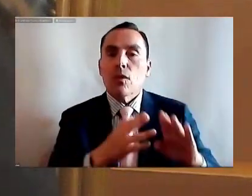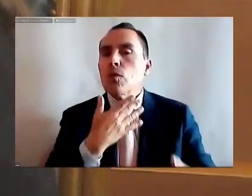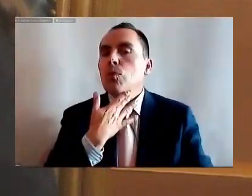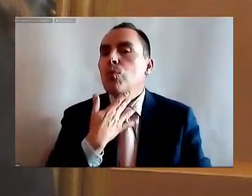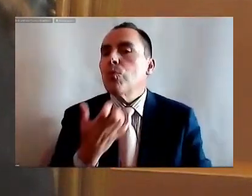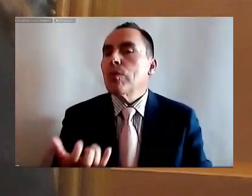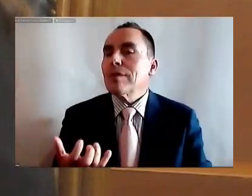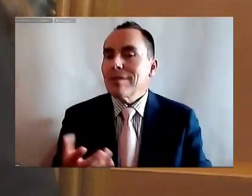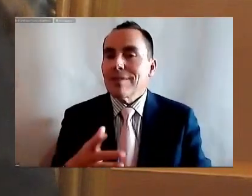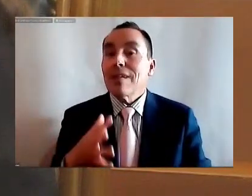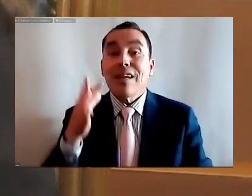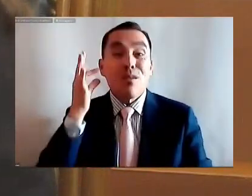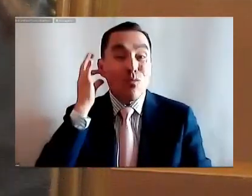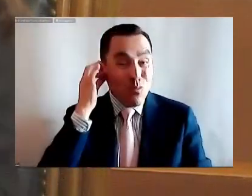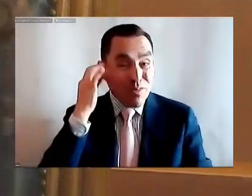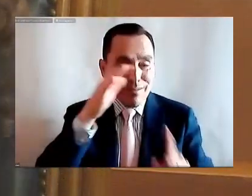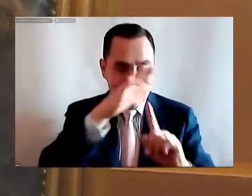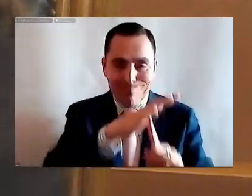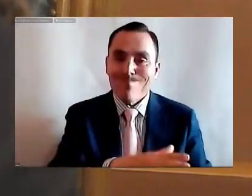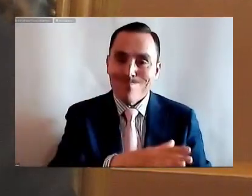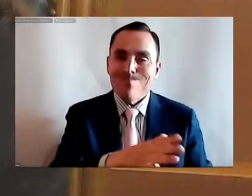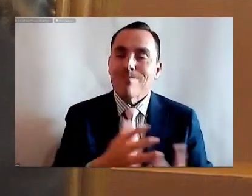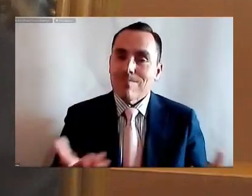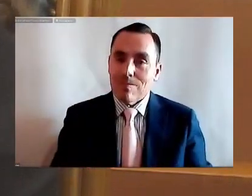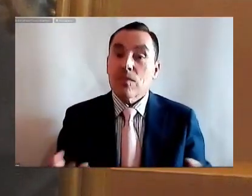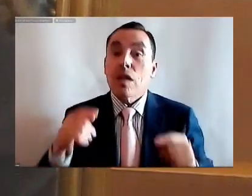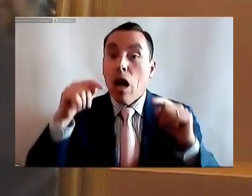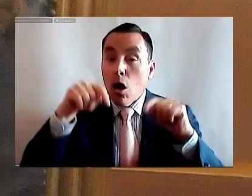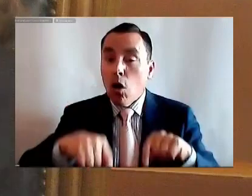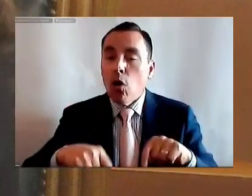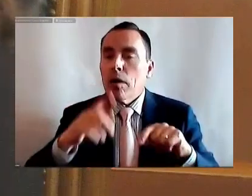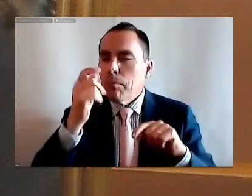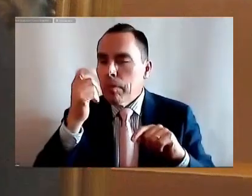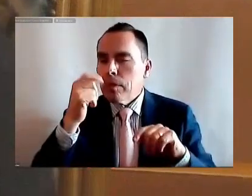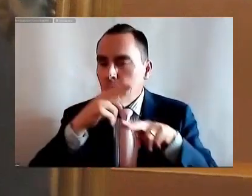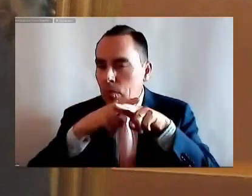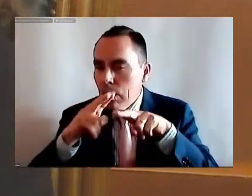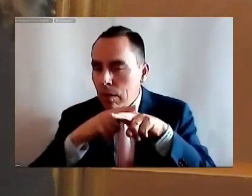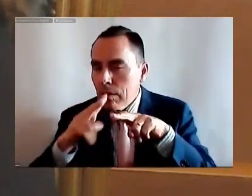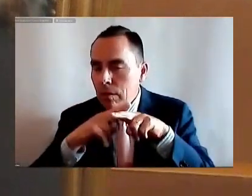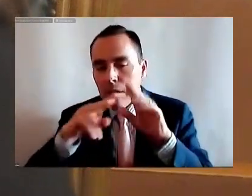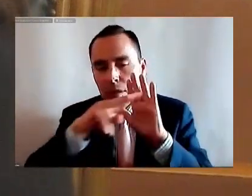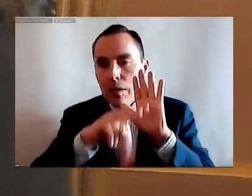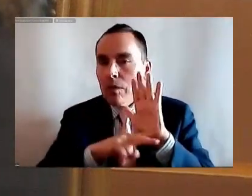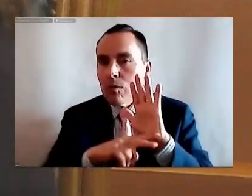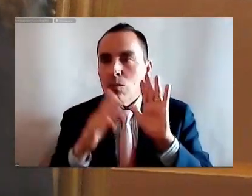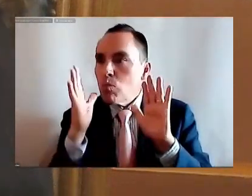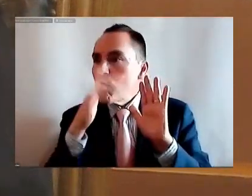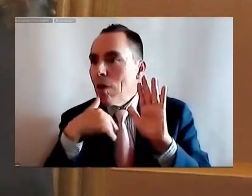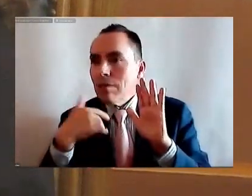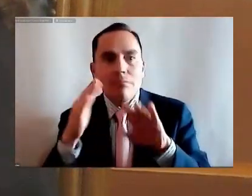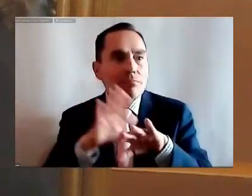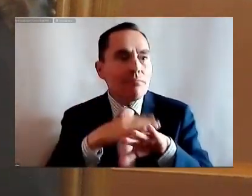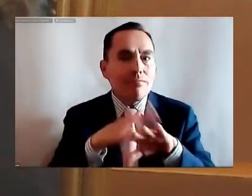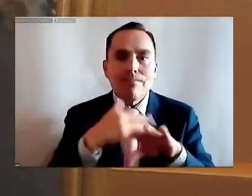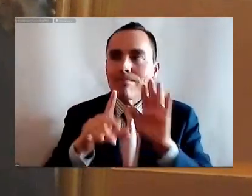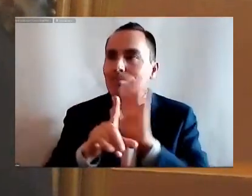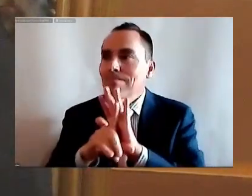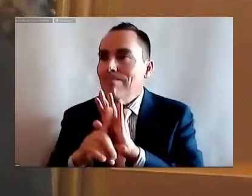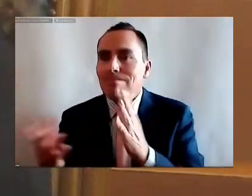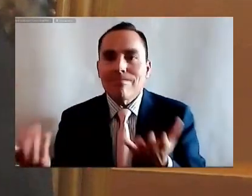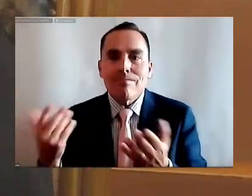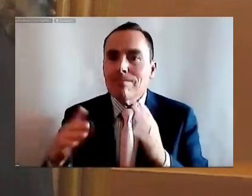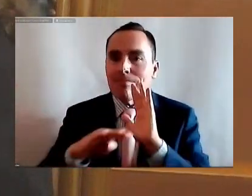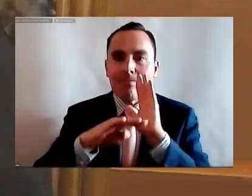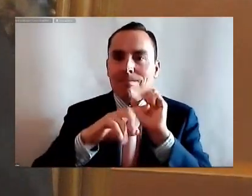la mujer, y eso fue más bien ajustar la normativa al problema porque no había otro material jurídico. ¿Por qué digo esto?